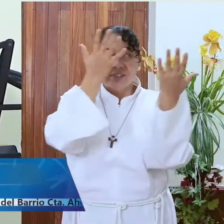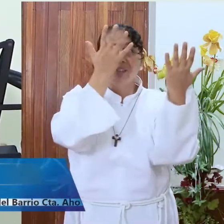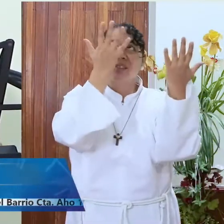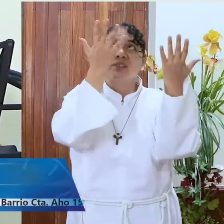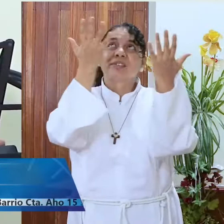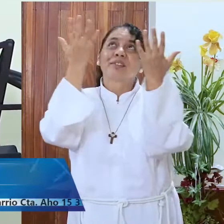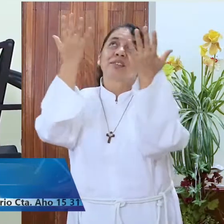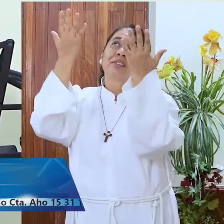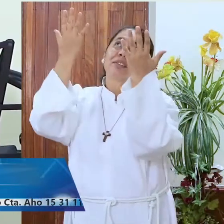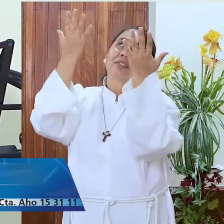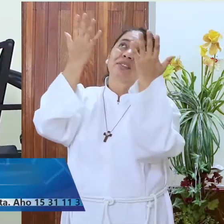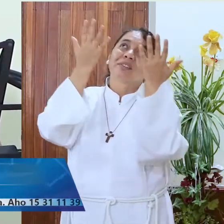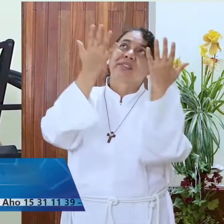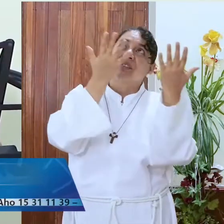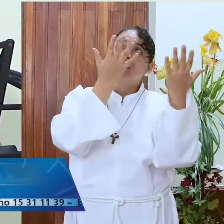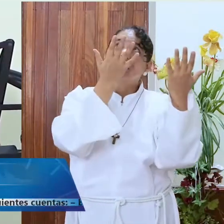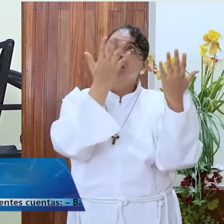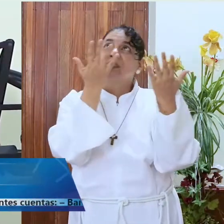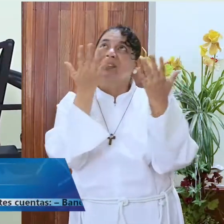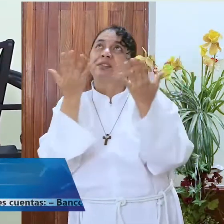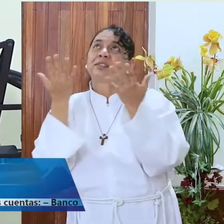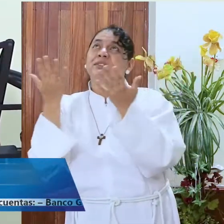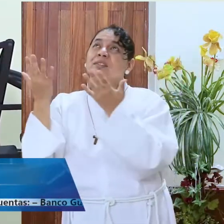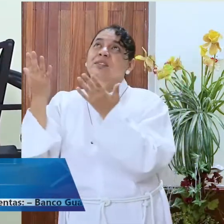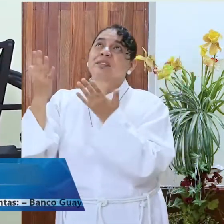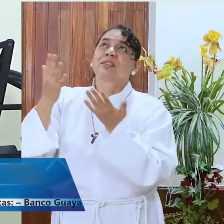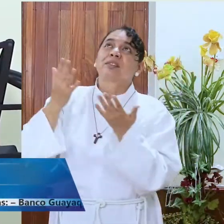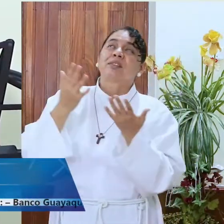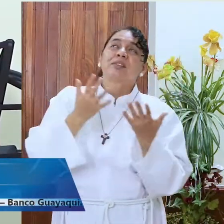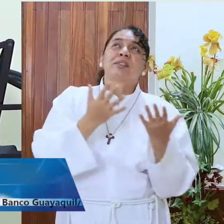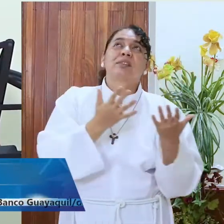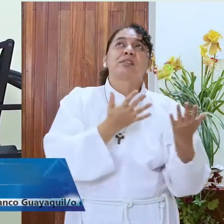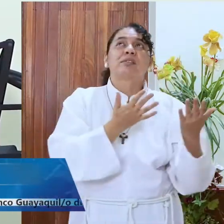en tus manos nos